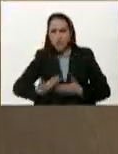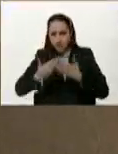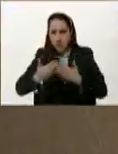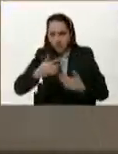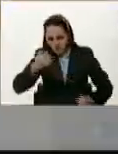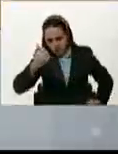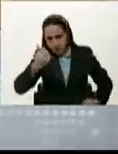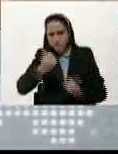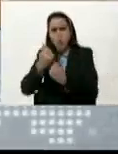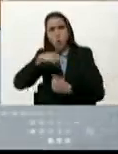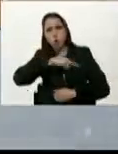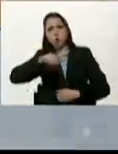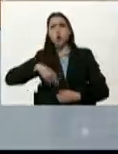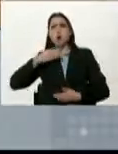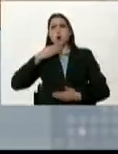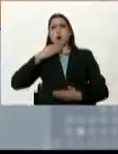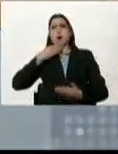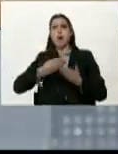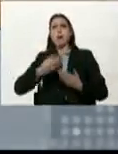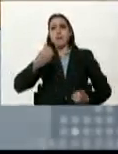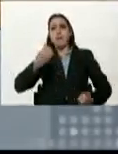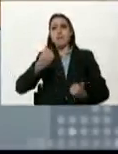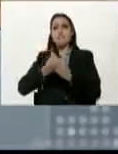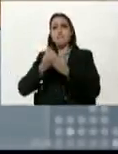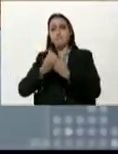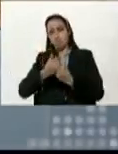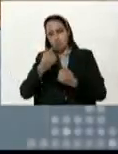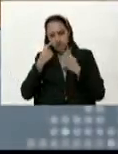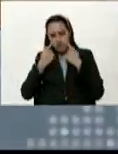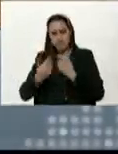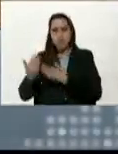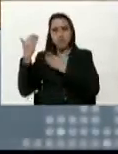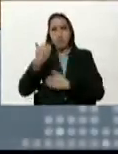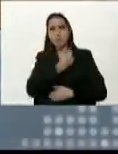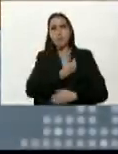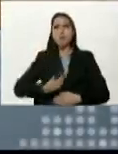nosotros gracias por todo su apoyo adelante